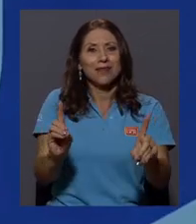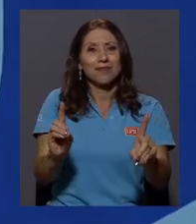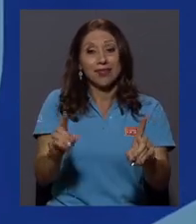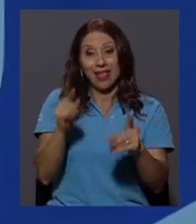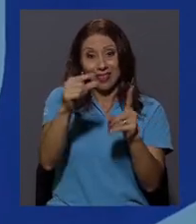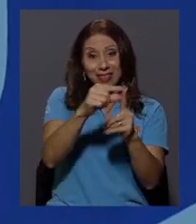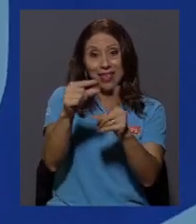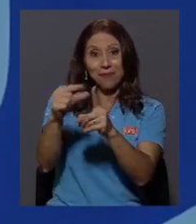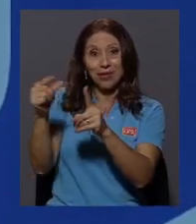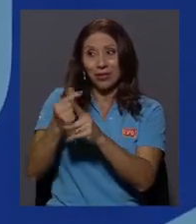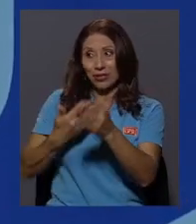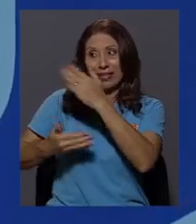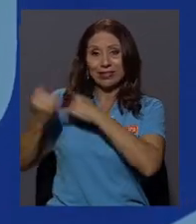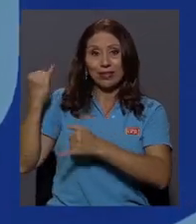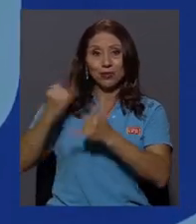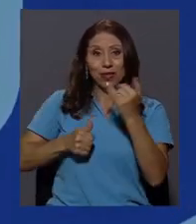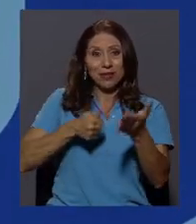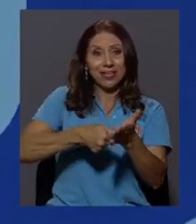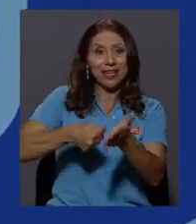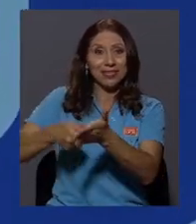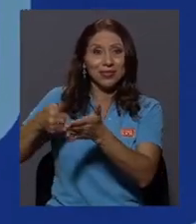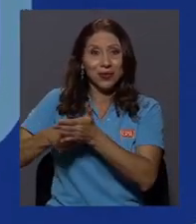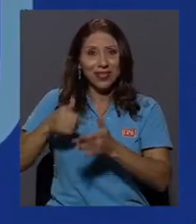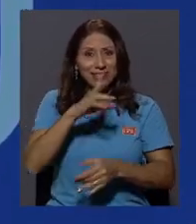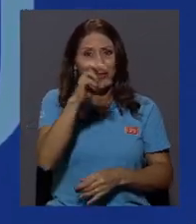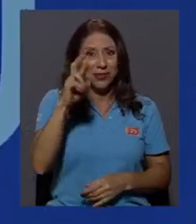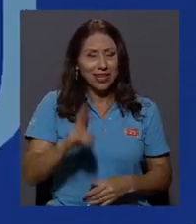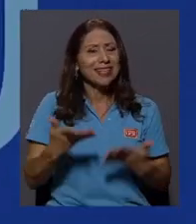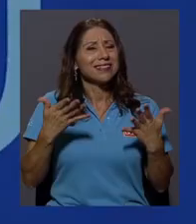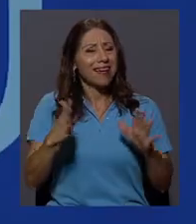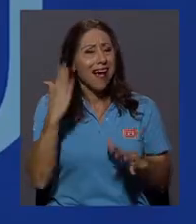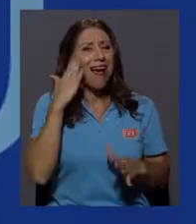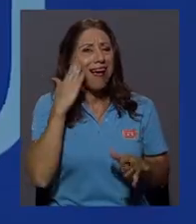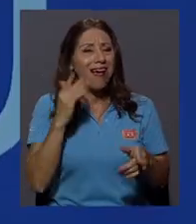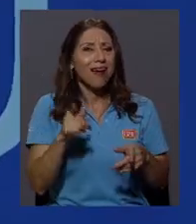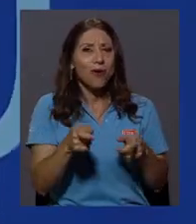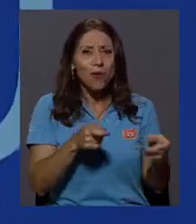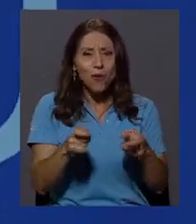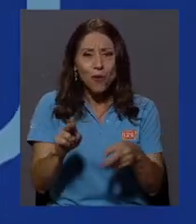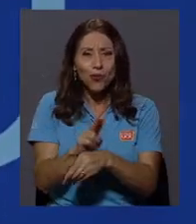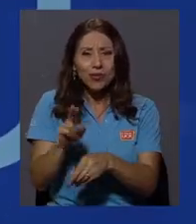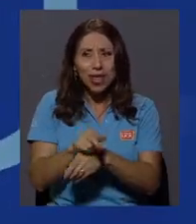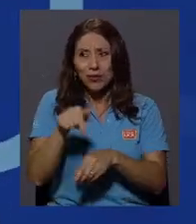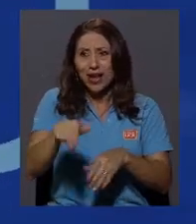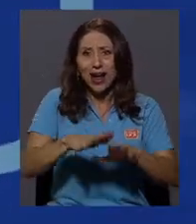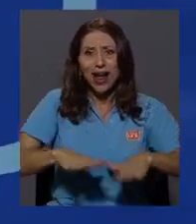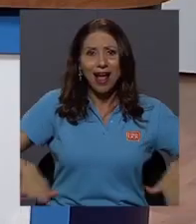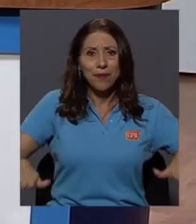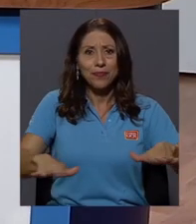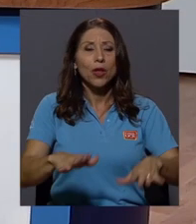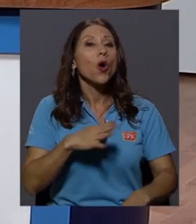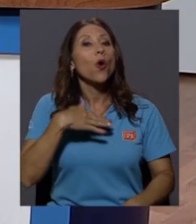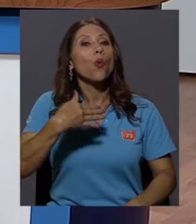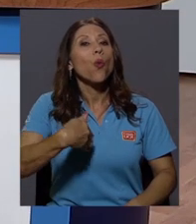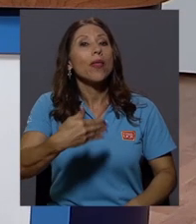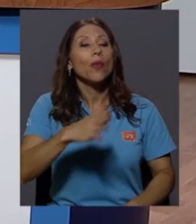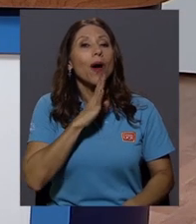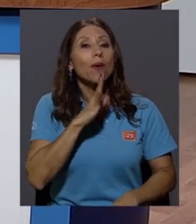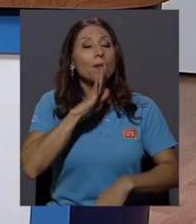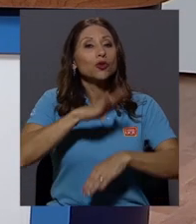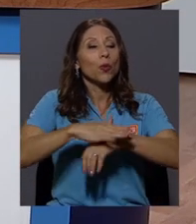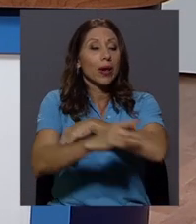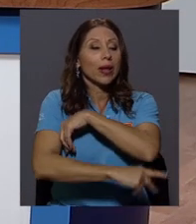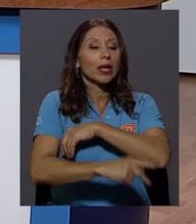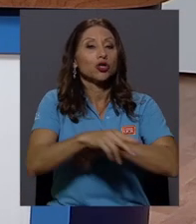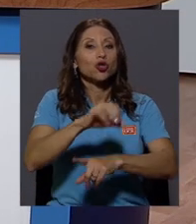elecciones en nuestro país ya son bastante manejados conocidos por la población que busca cuando hablamos de sociedades diversas nos estamos